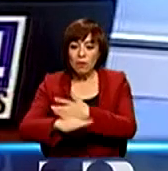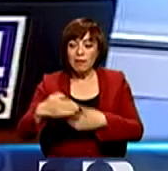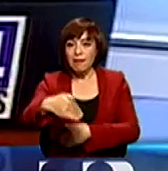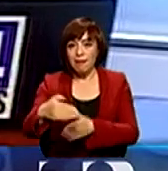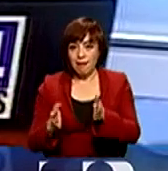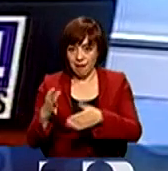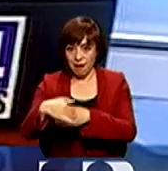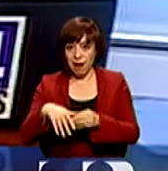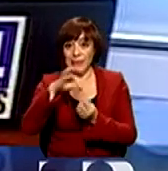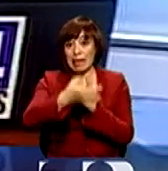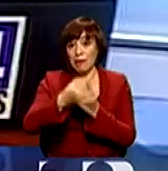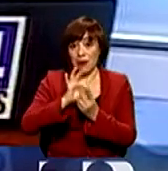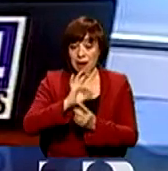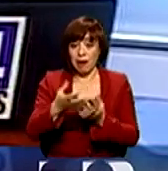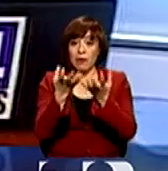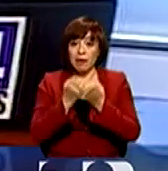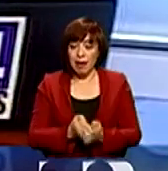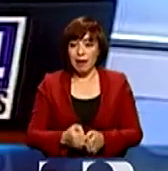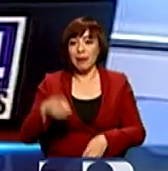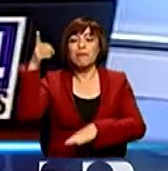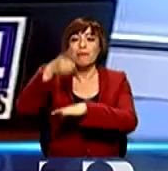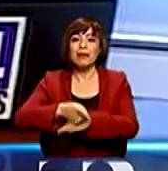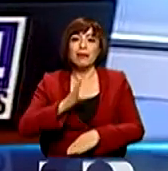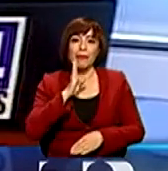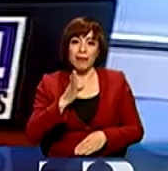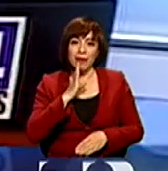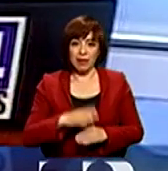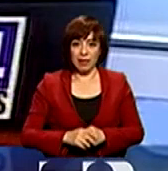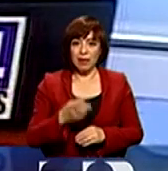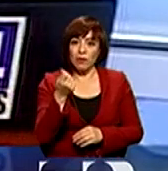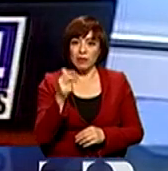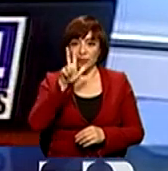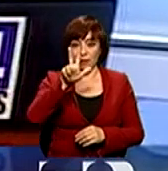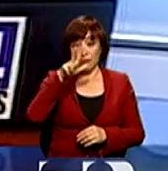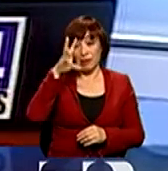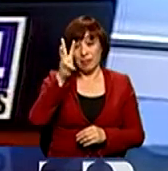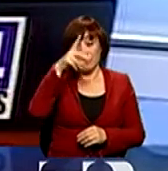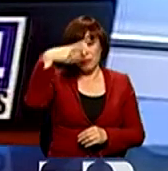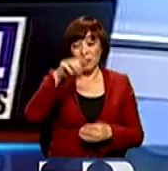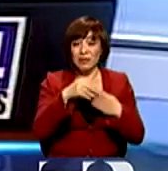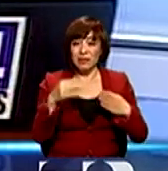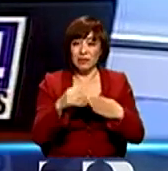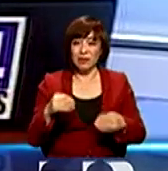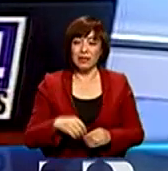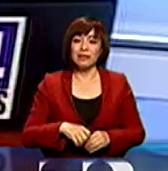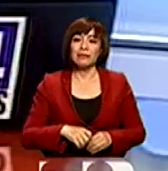y pretendía ser enviado a Bélgica. Lo confiscado tiene un valor de 36 millones de dólares en el mercado